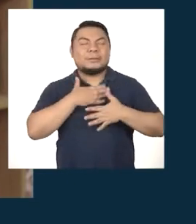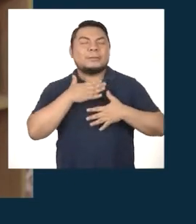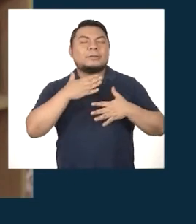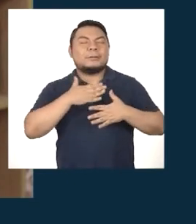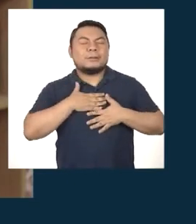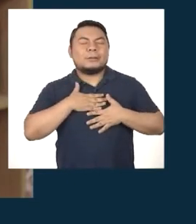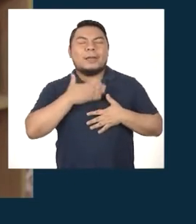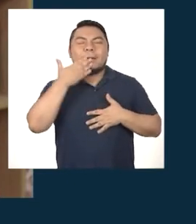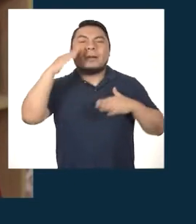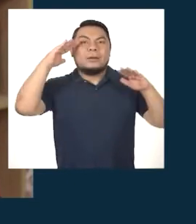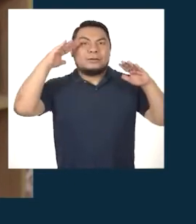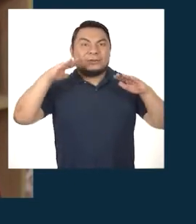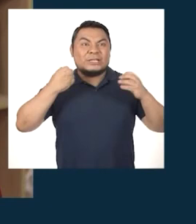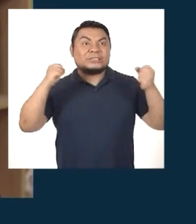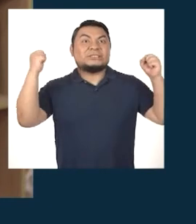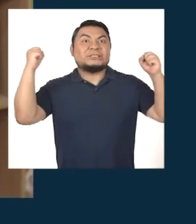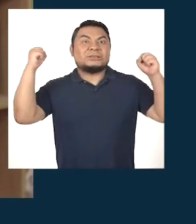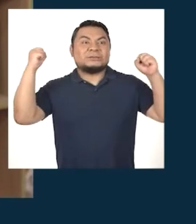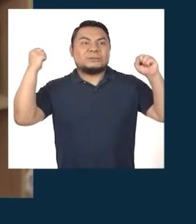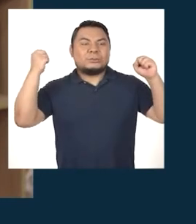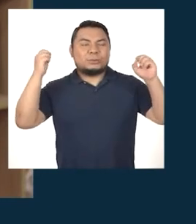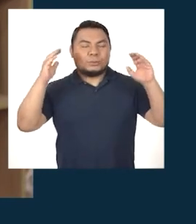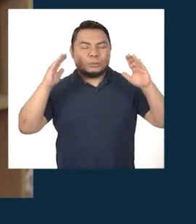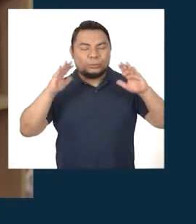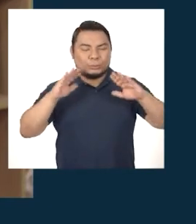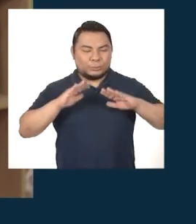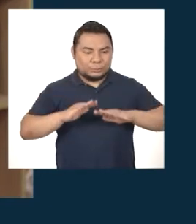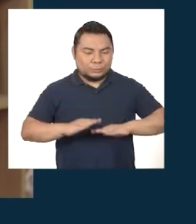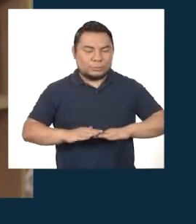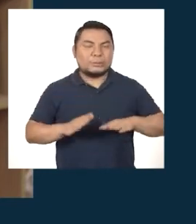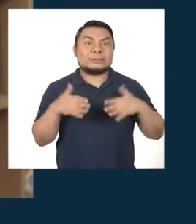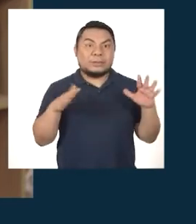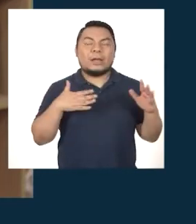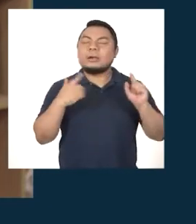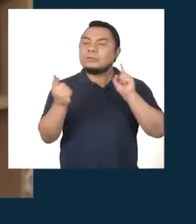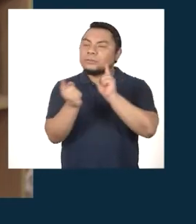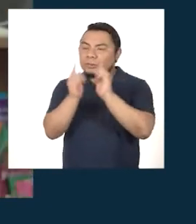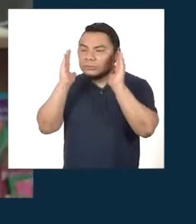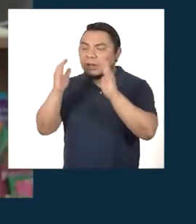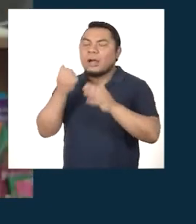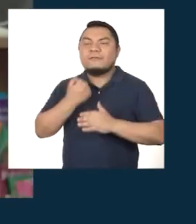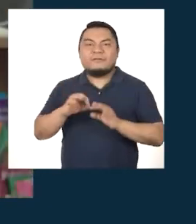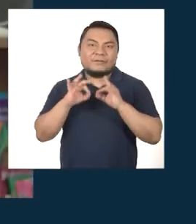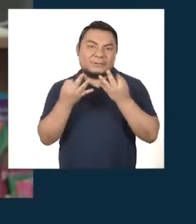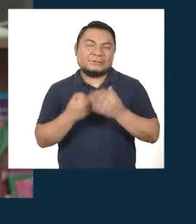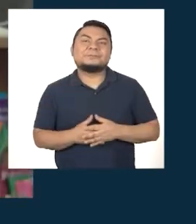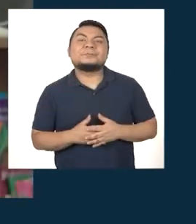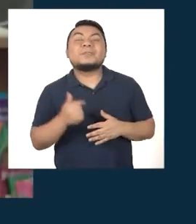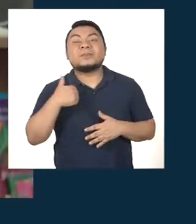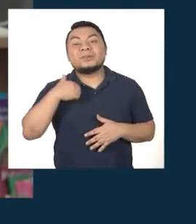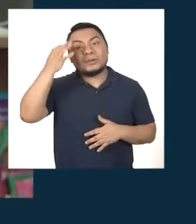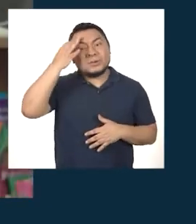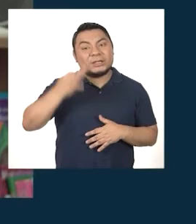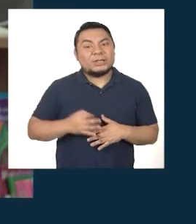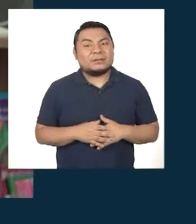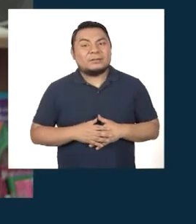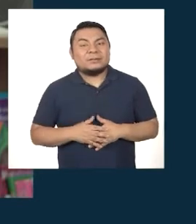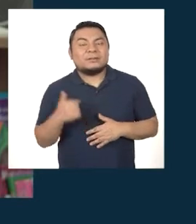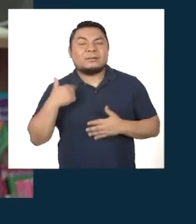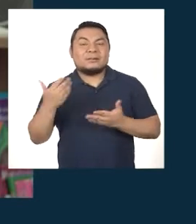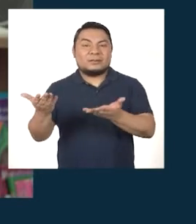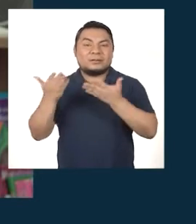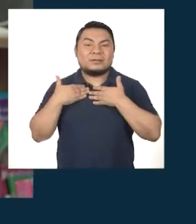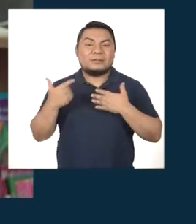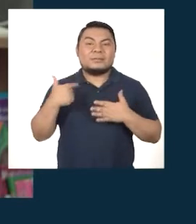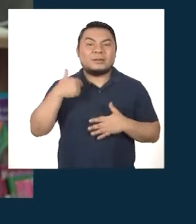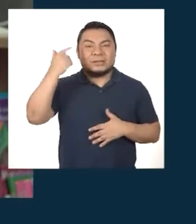estar relajados, calmados y poder atender mejor a nuestros niños y a la familia. Yo creo que darme